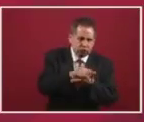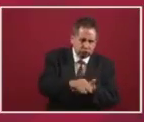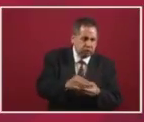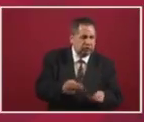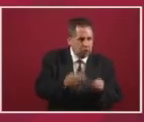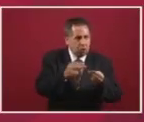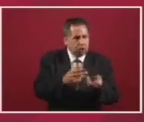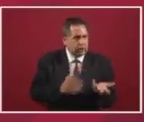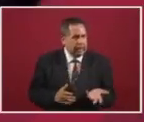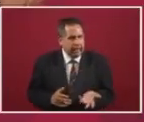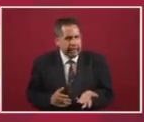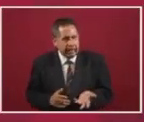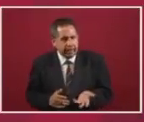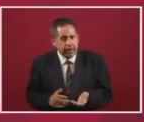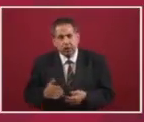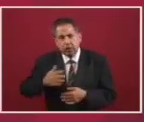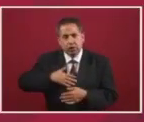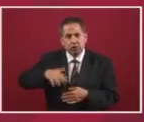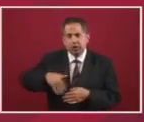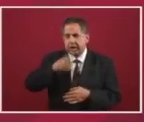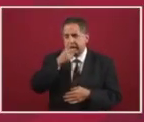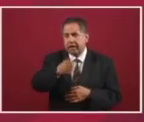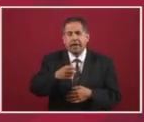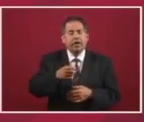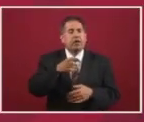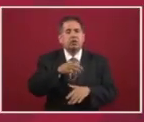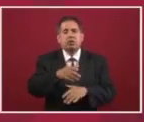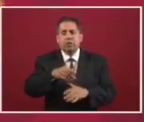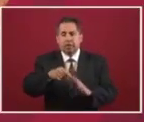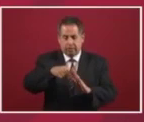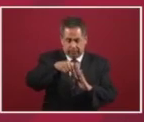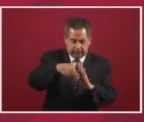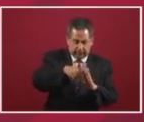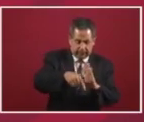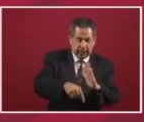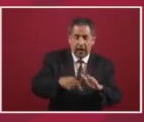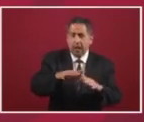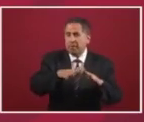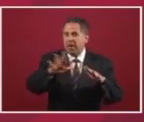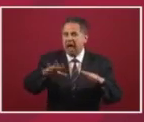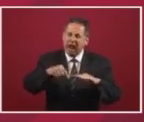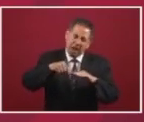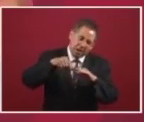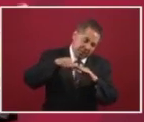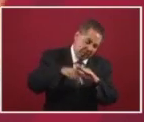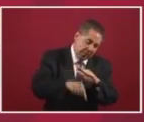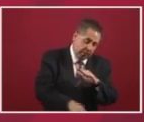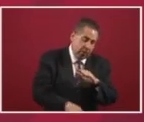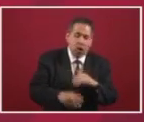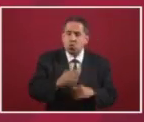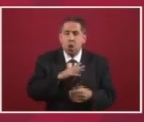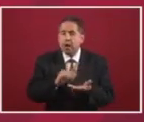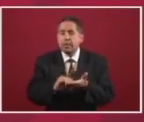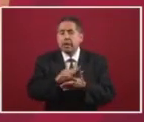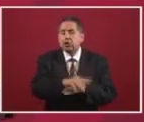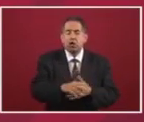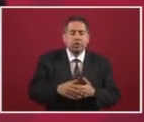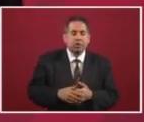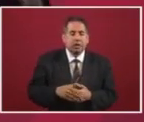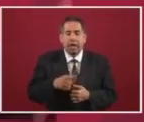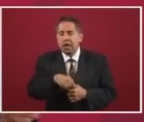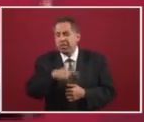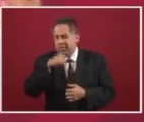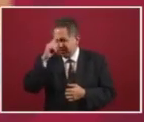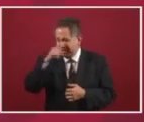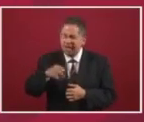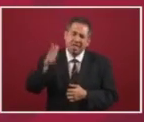yo de la perforación en aguas profundas. No hay inversión porque consideran que